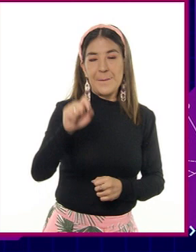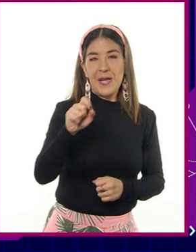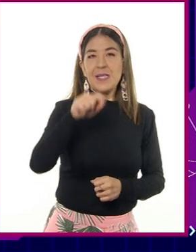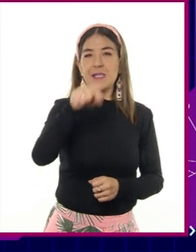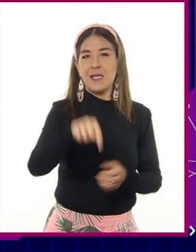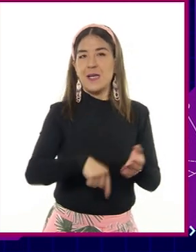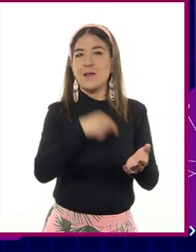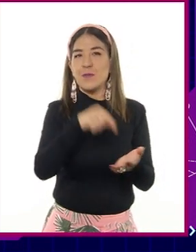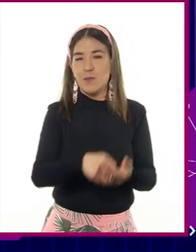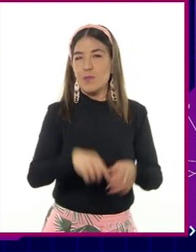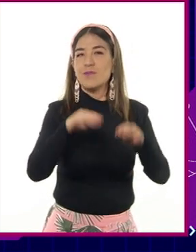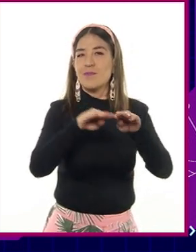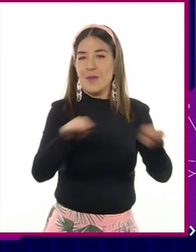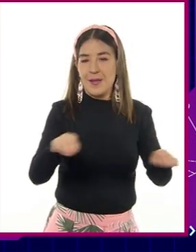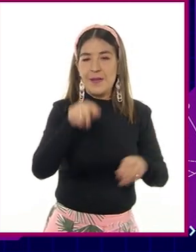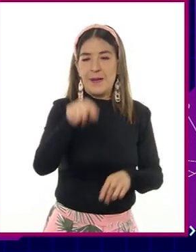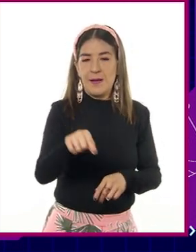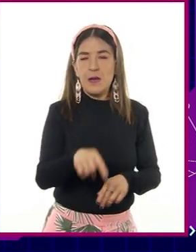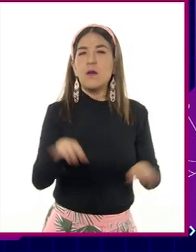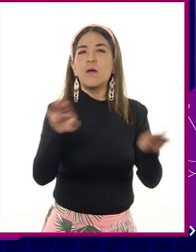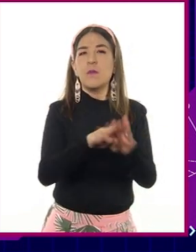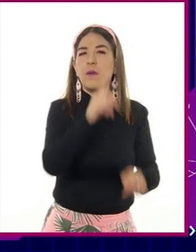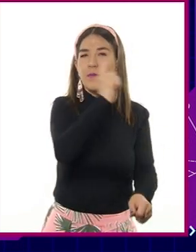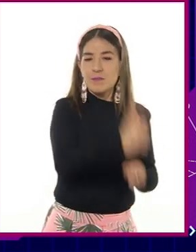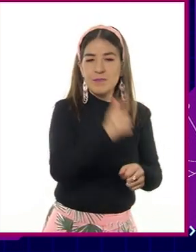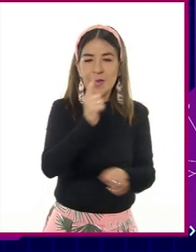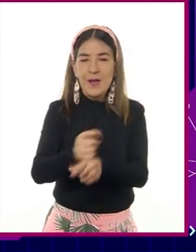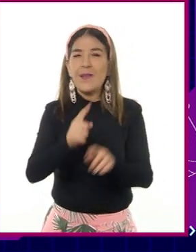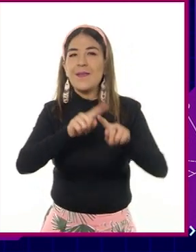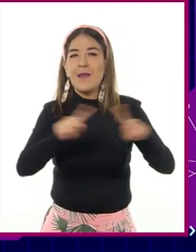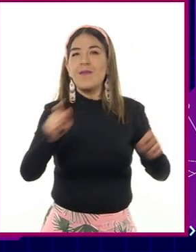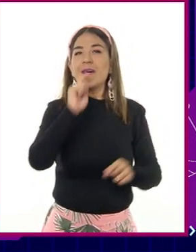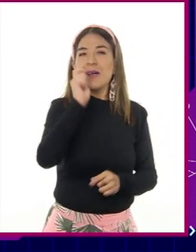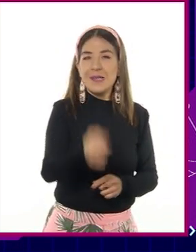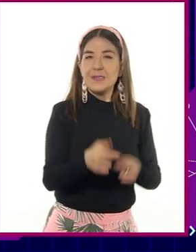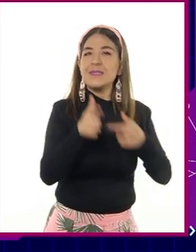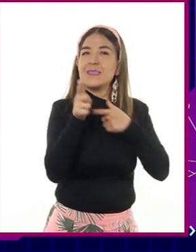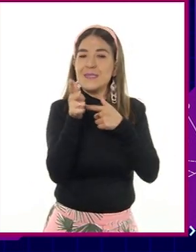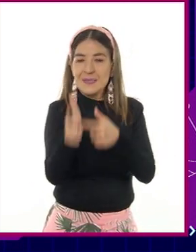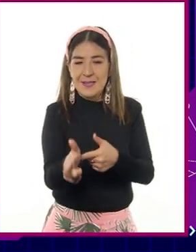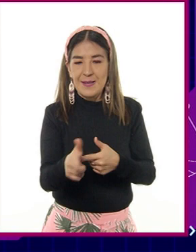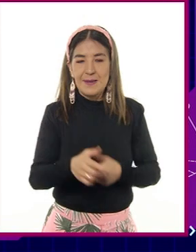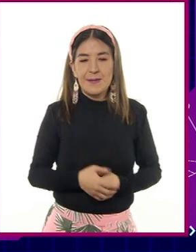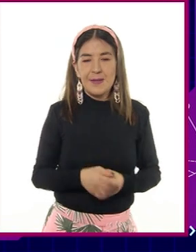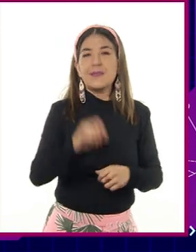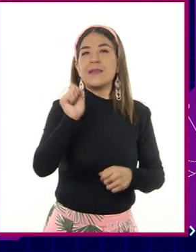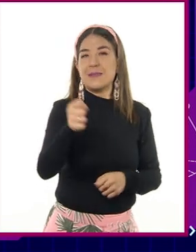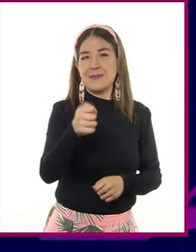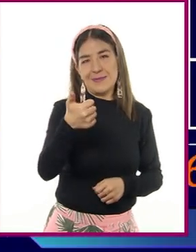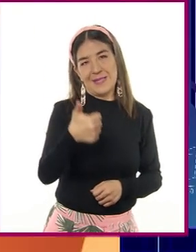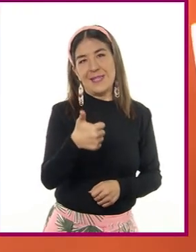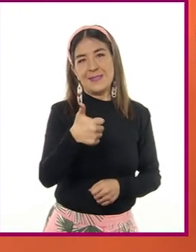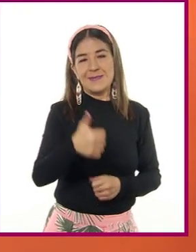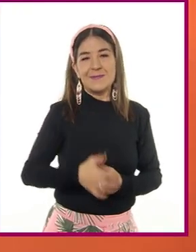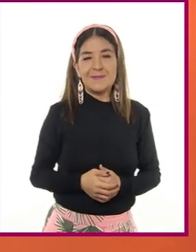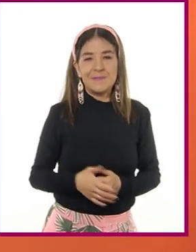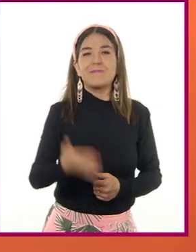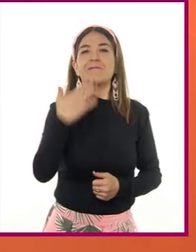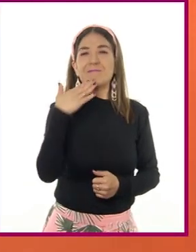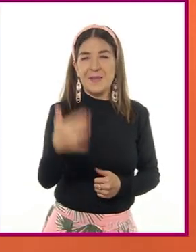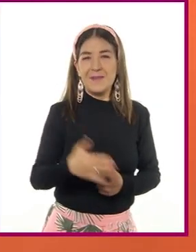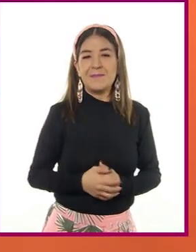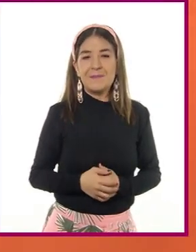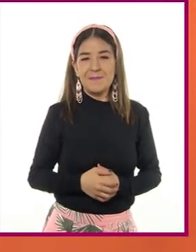de perímetro. Con esto podemos notar la diferencia entre términos consecutivos y es 6. Muy bien,